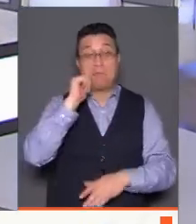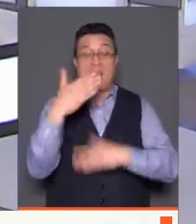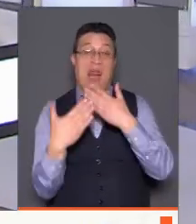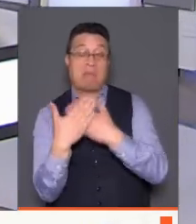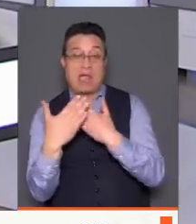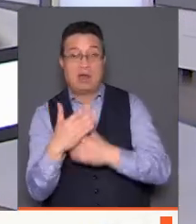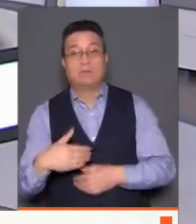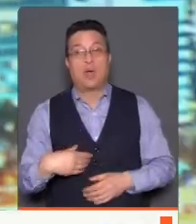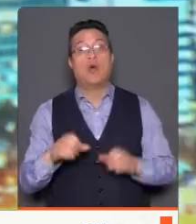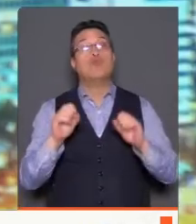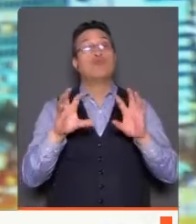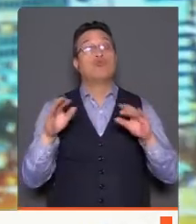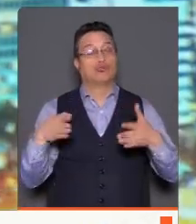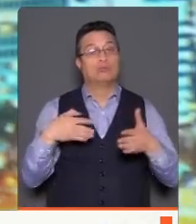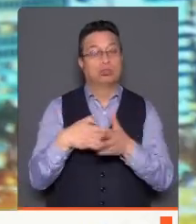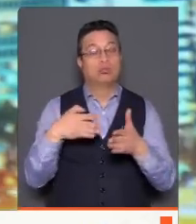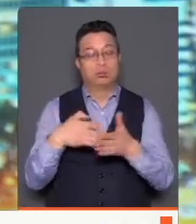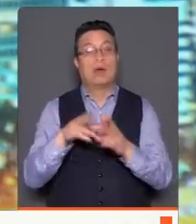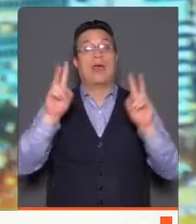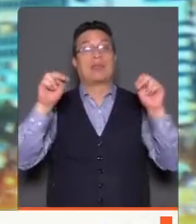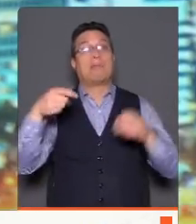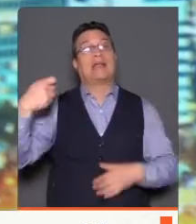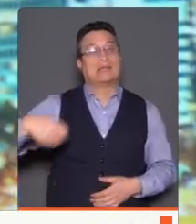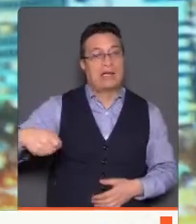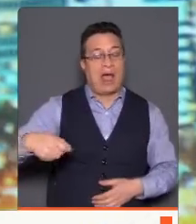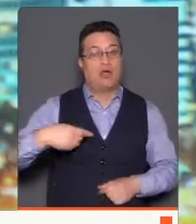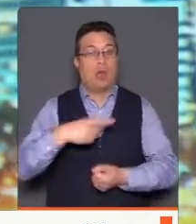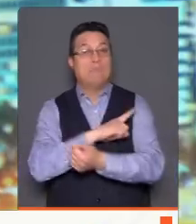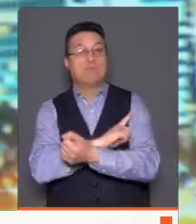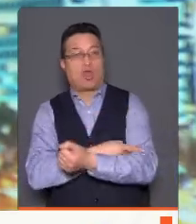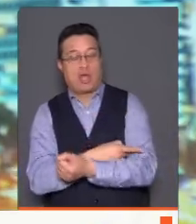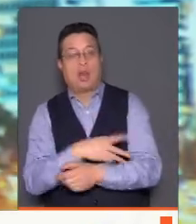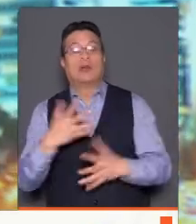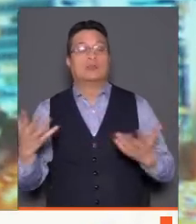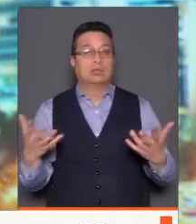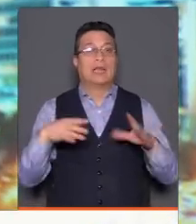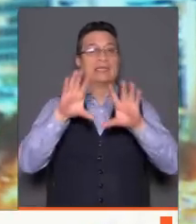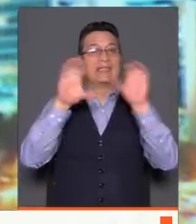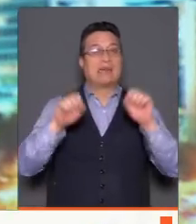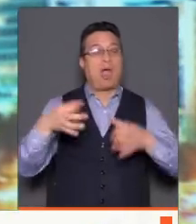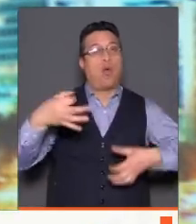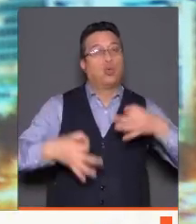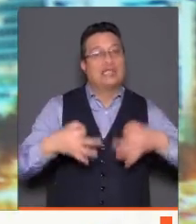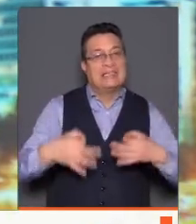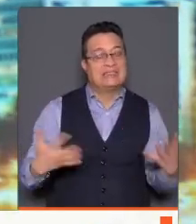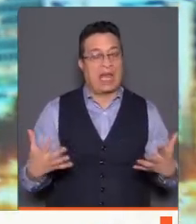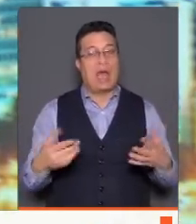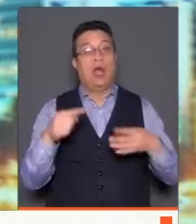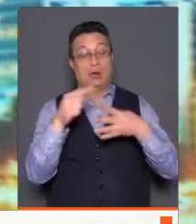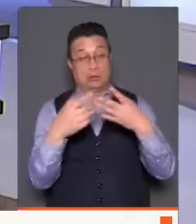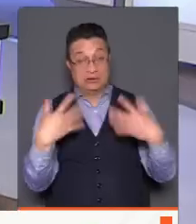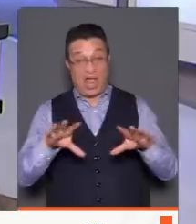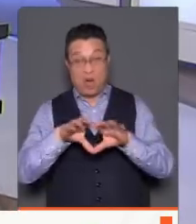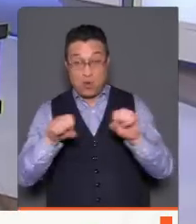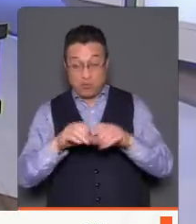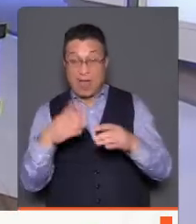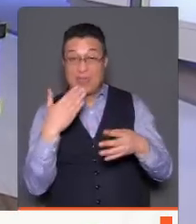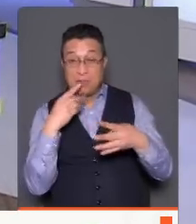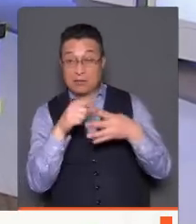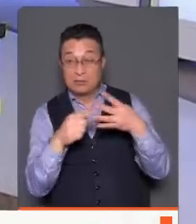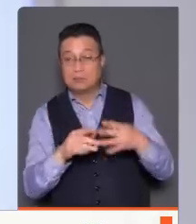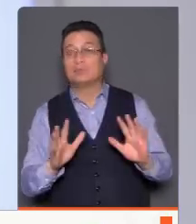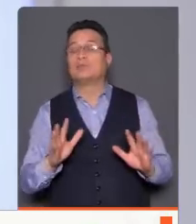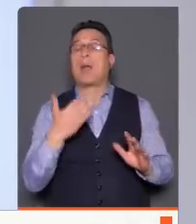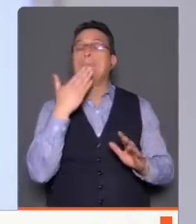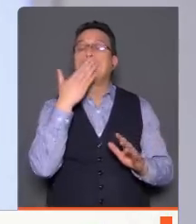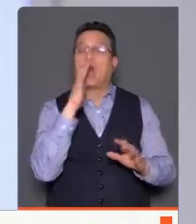varios nudos, por ejemplo, el tema del Senado, las atribuciones, hasta el nombre, los sistemas de justicia. ¿Se habría llegado a acuerdo en eso también? Yo prefiero que los detalles